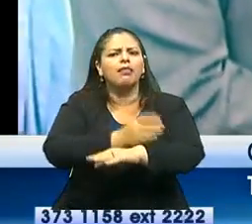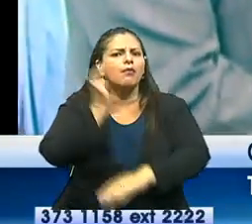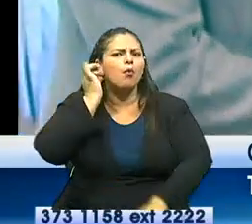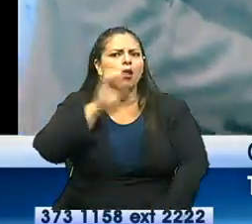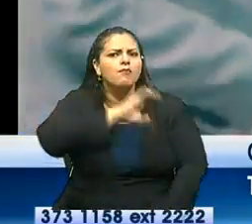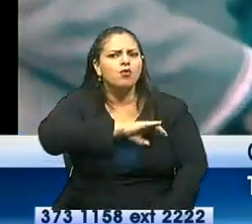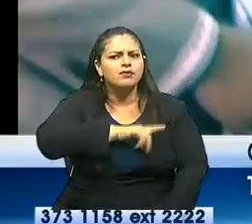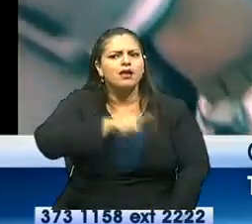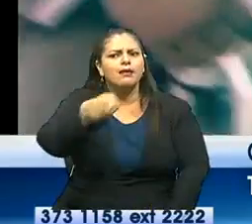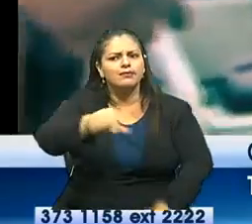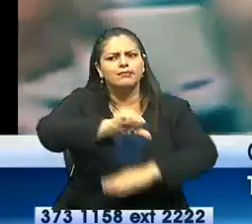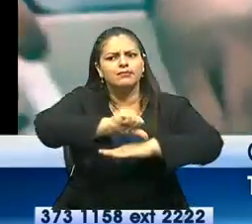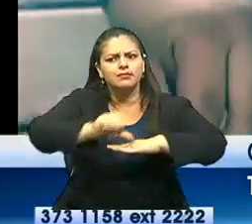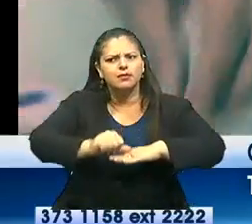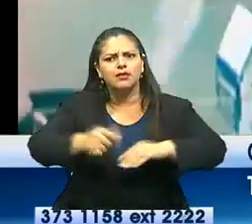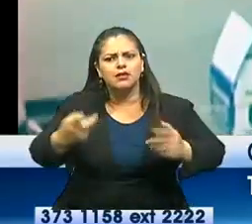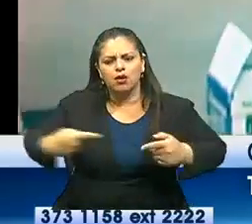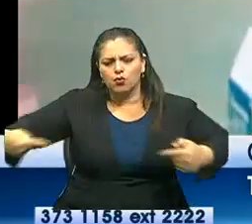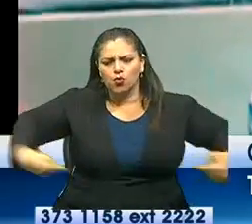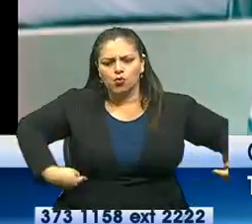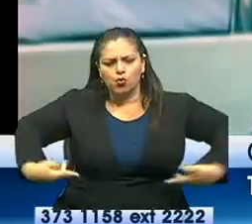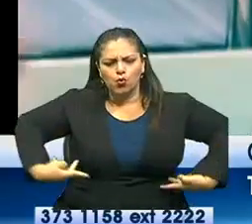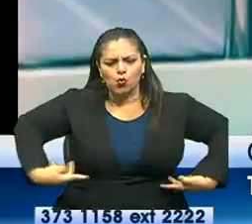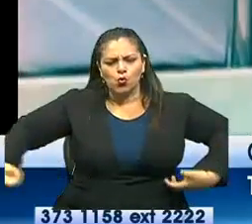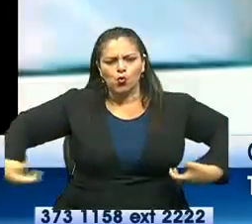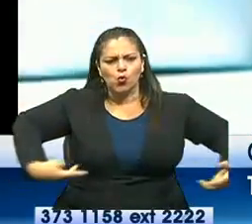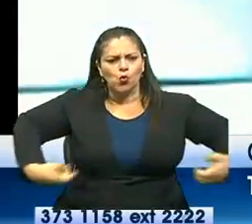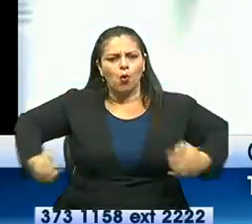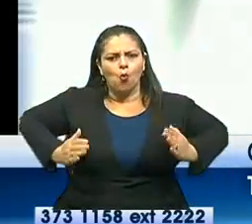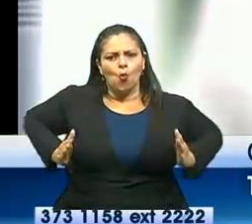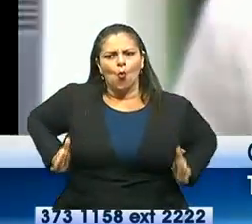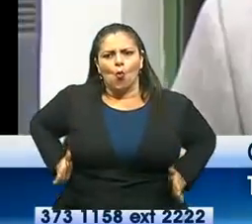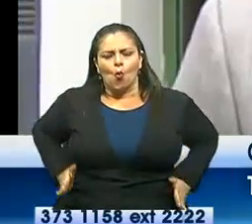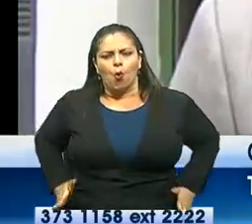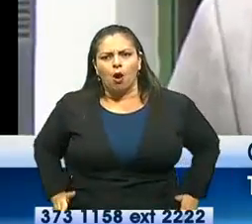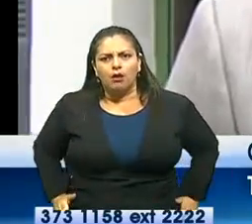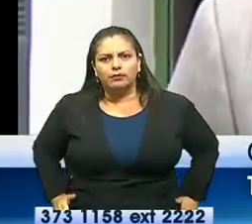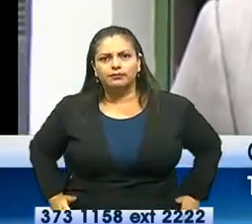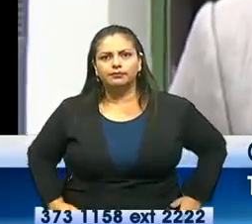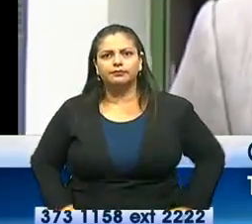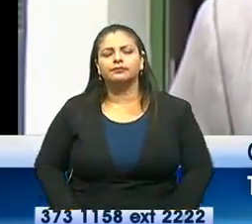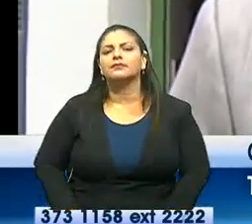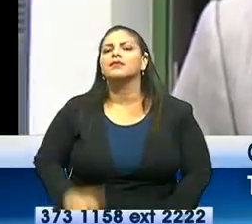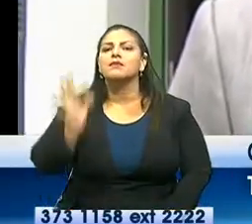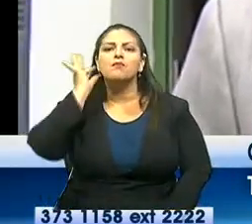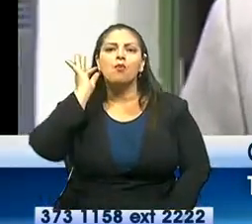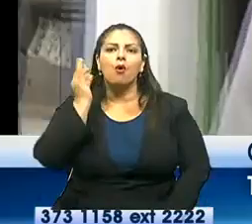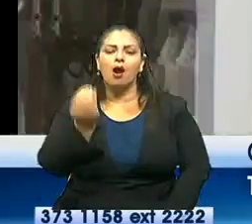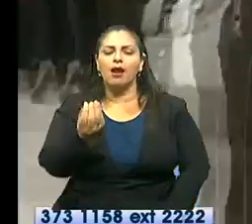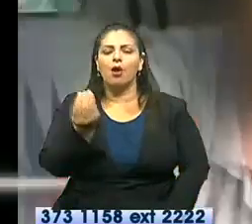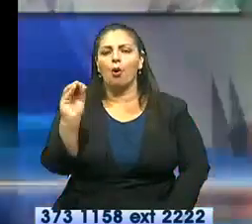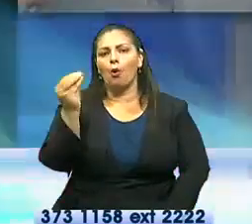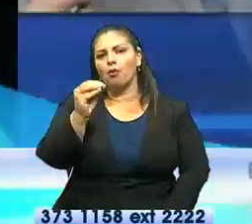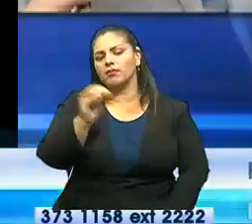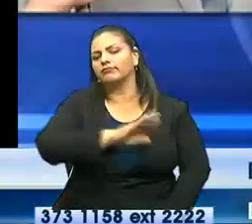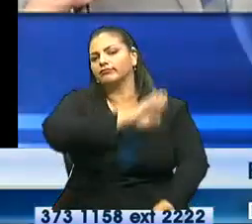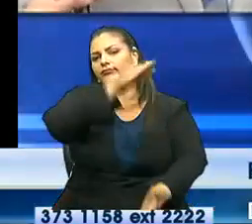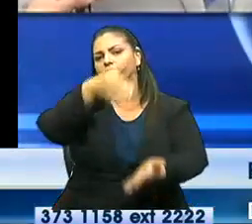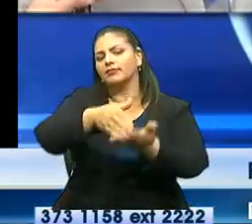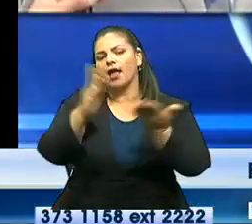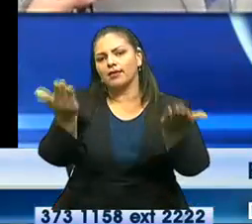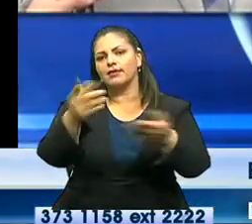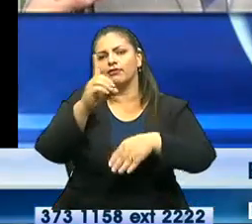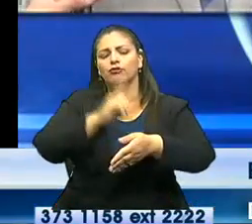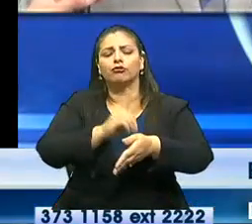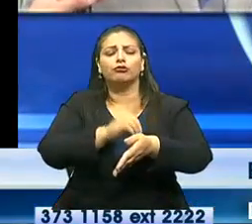una inspección en el establecimiento ubicado en el norte de Guayaquil. Ha venido una chica a realizarse una liposucción, el cual ha atendido